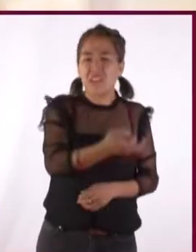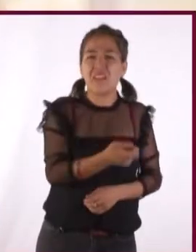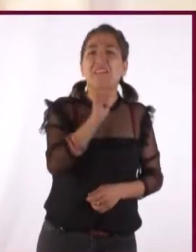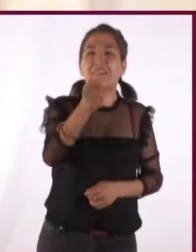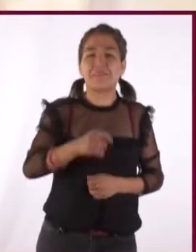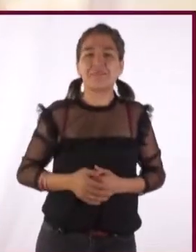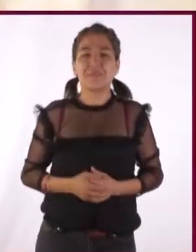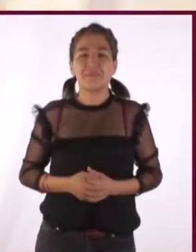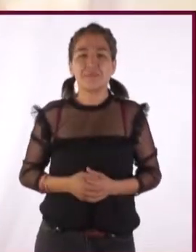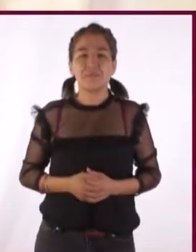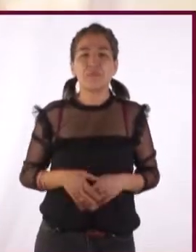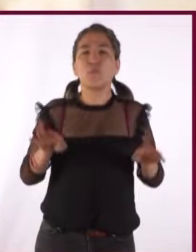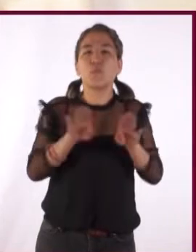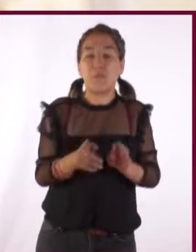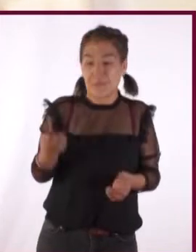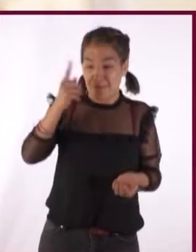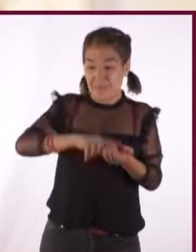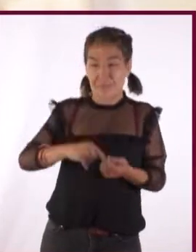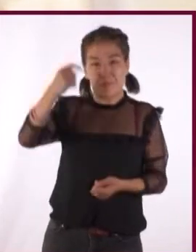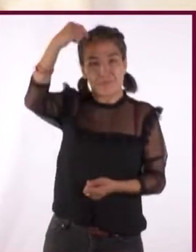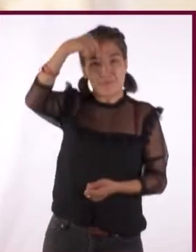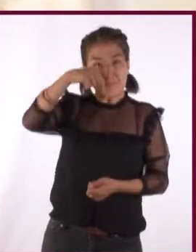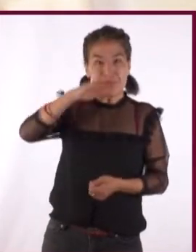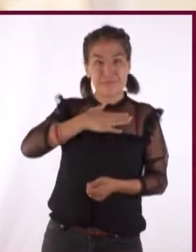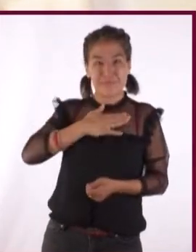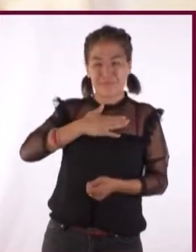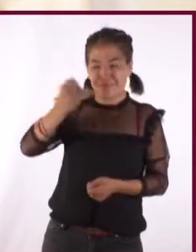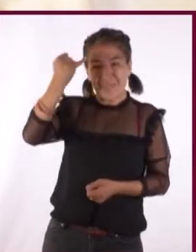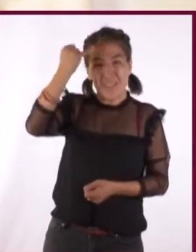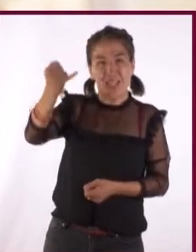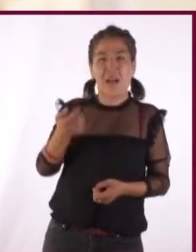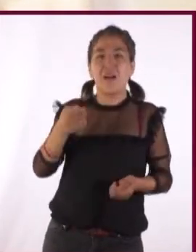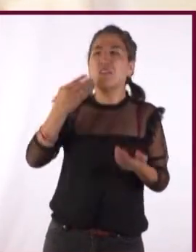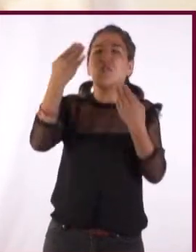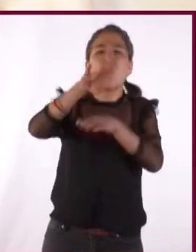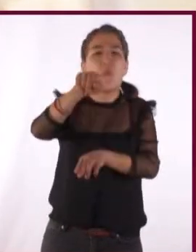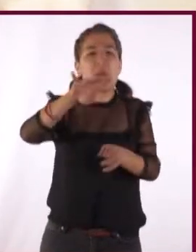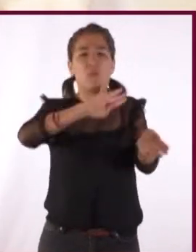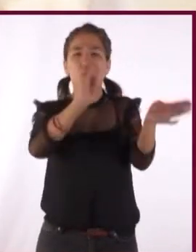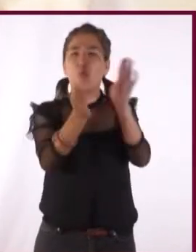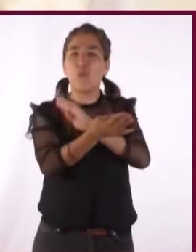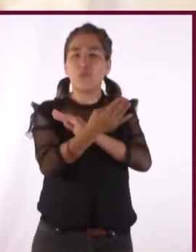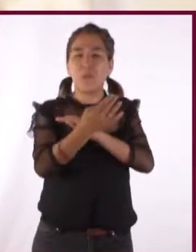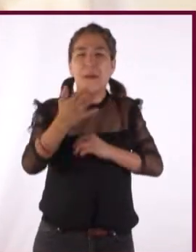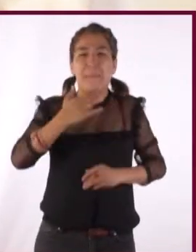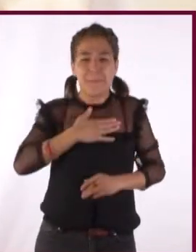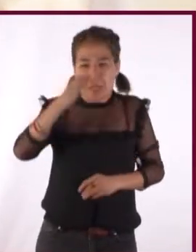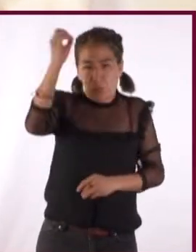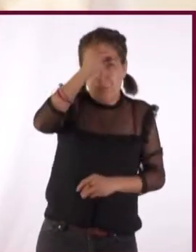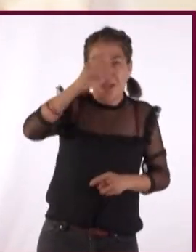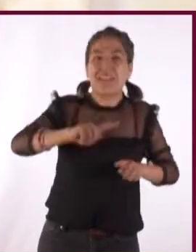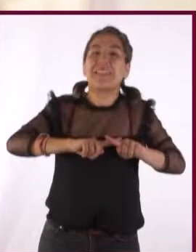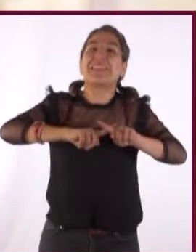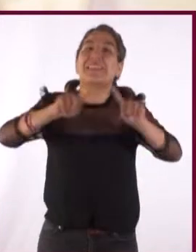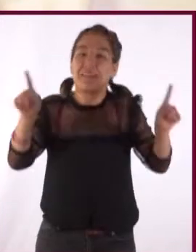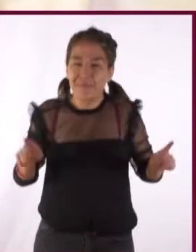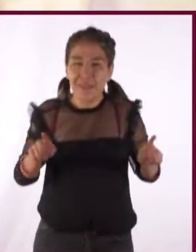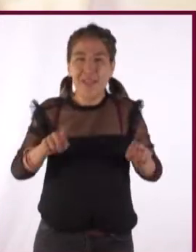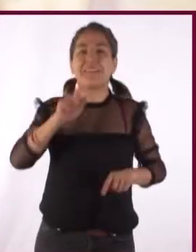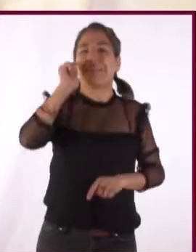y eso hace que nuestra percepción del mundo, de la realidad, sea diferente. Entonces, poder tener